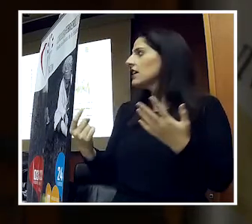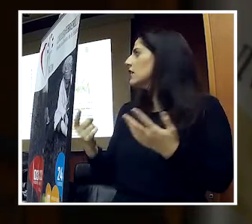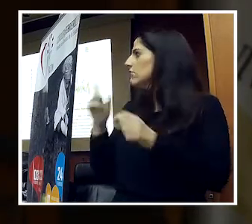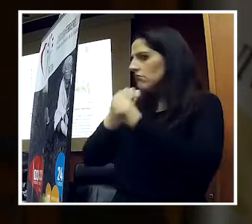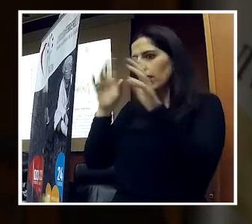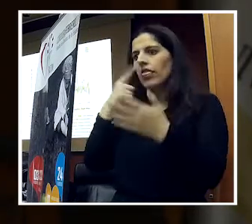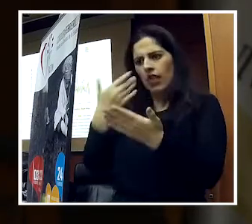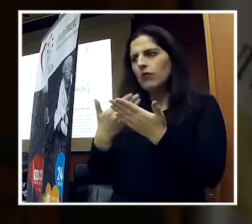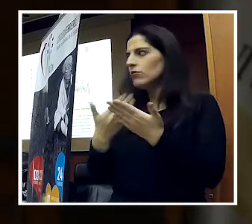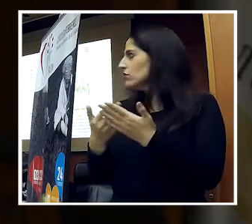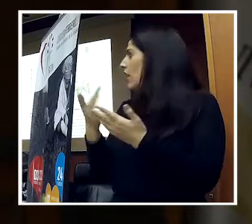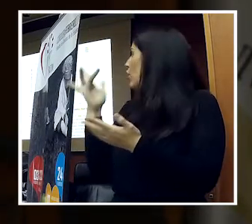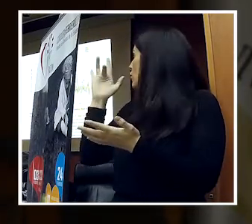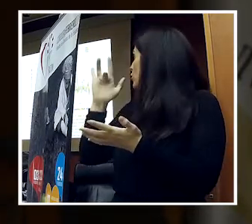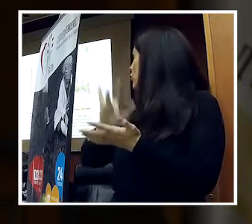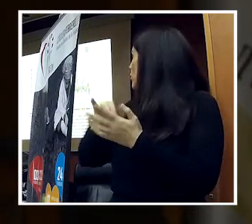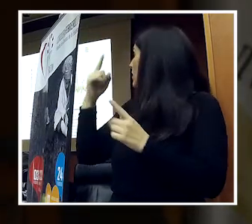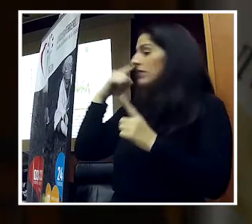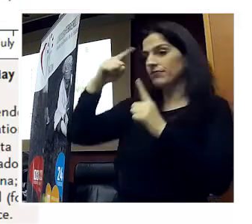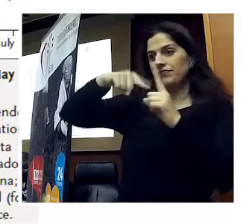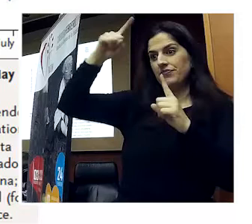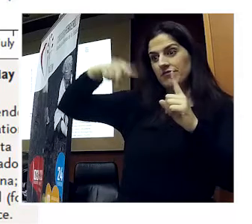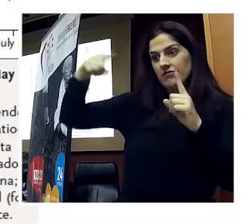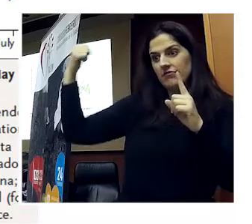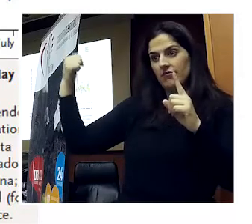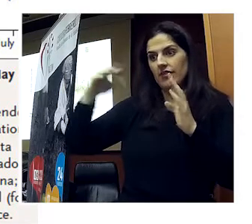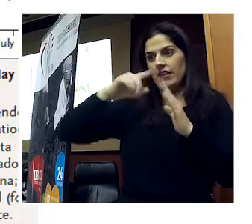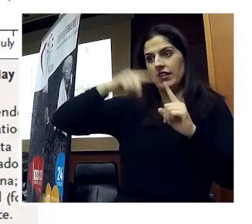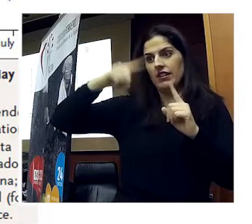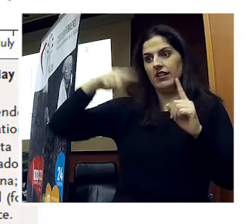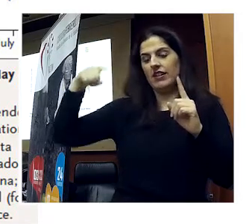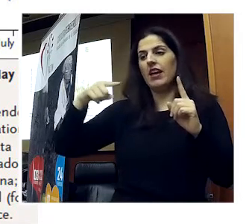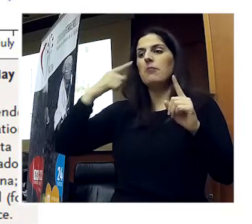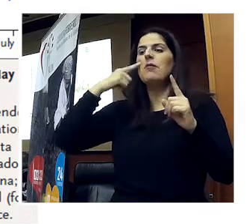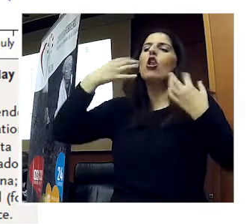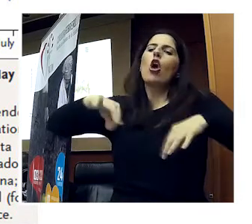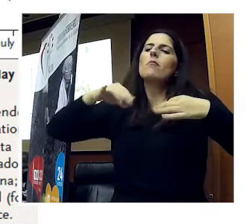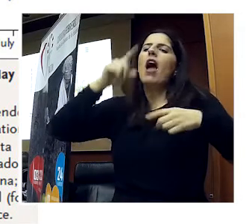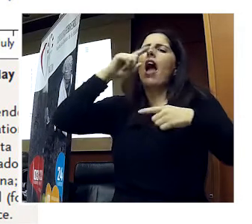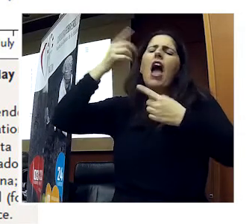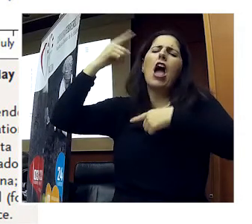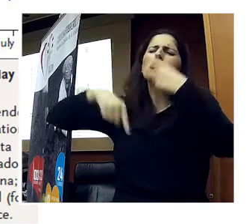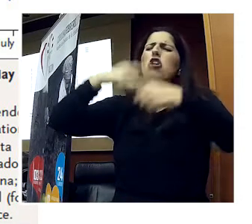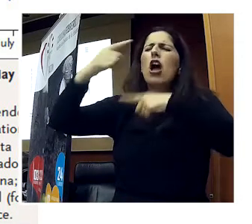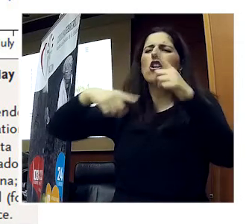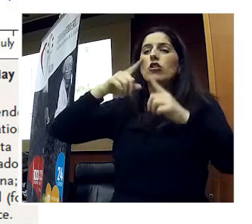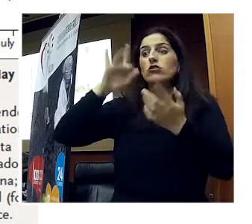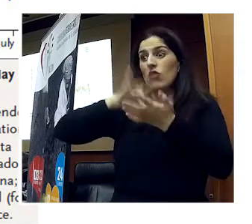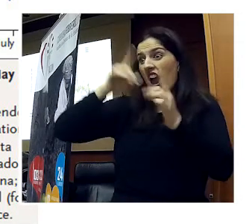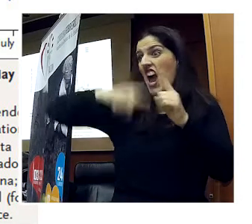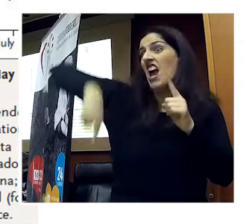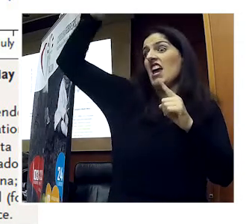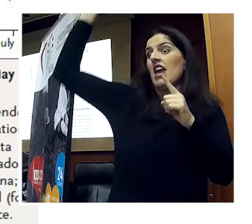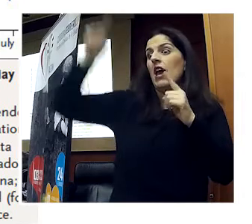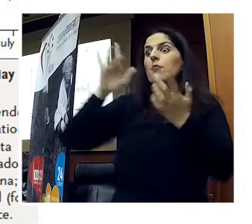clarísimamente si las líneas que veis aquí eran más o menos lo que se puede producir en otros años, amarilla, azul, fijaros la línea